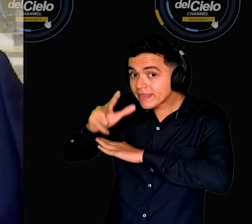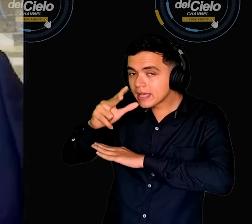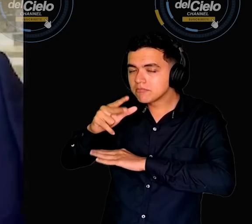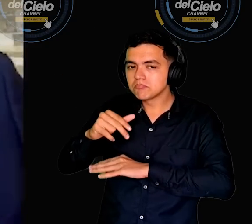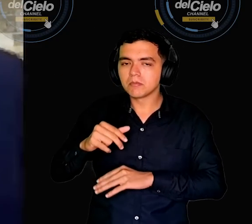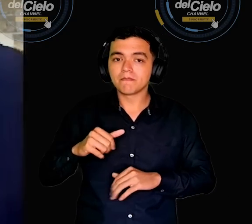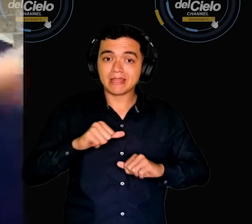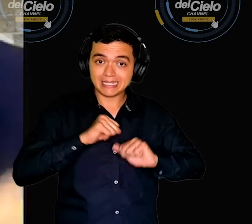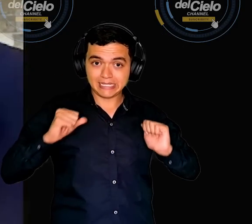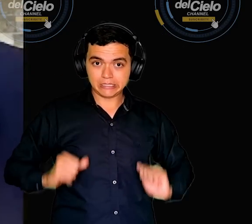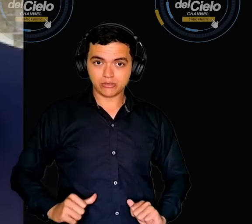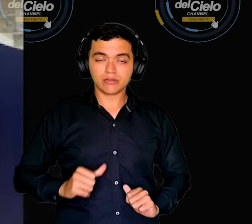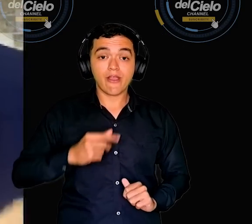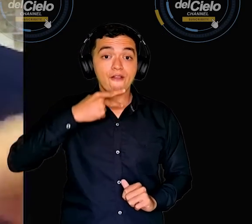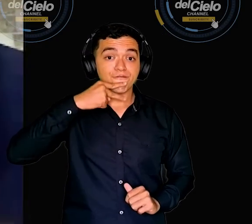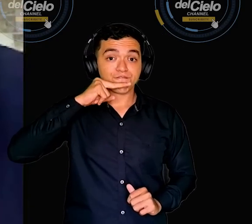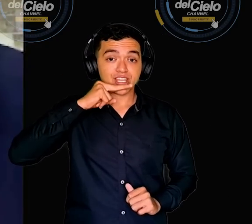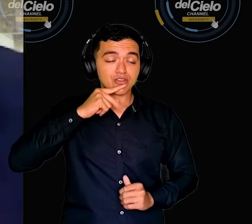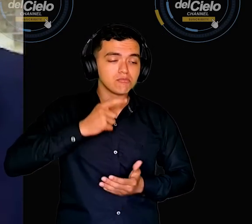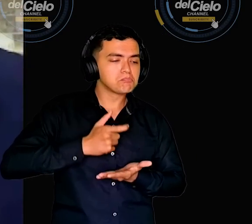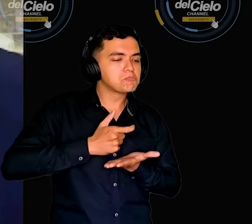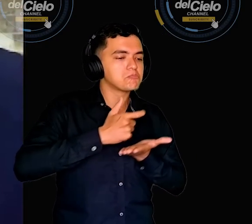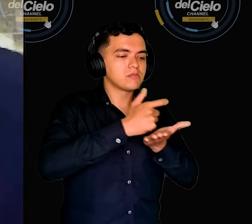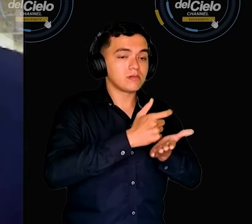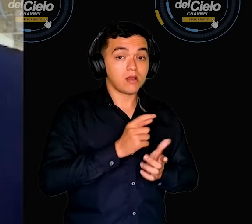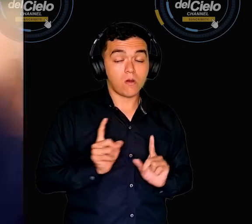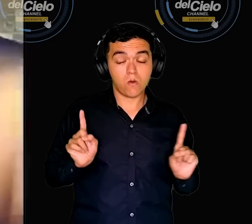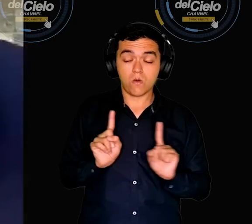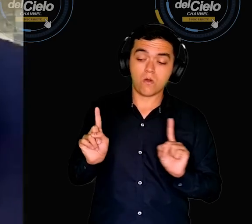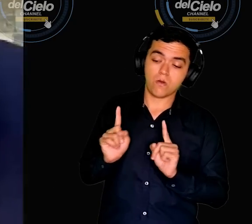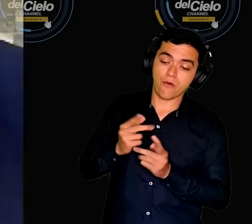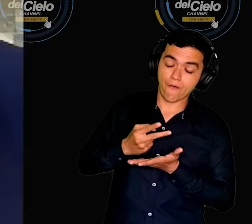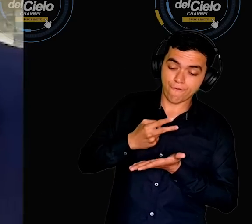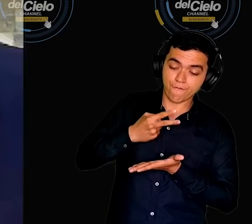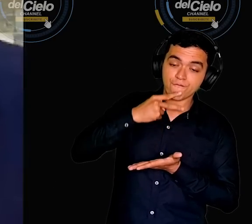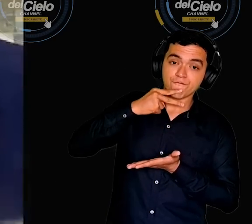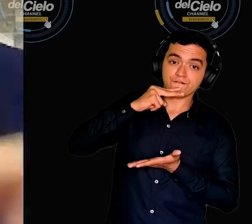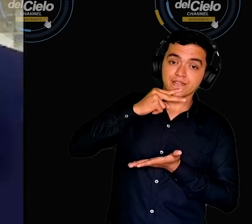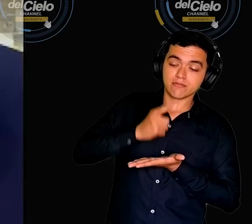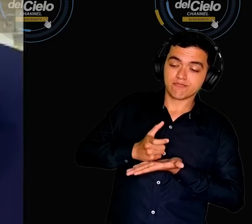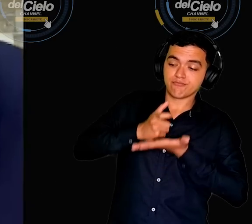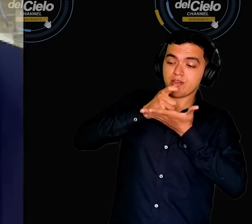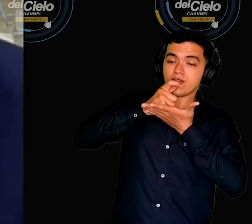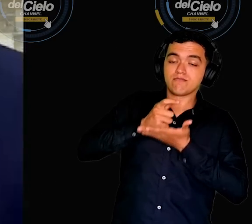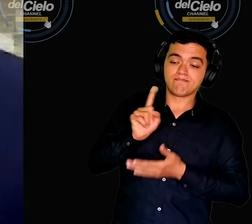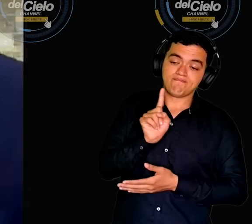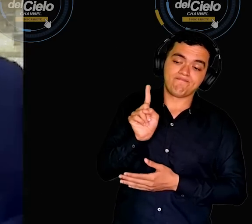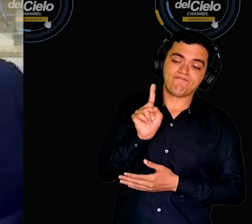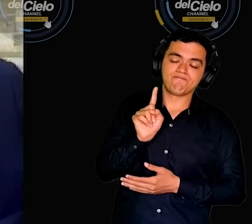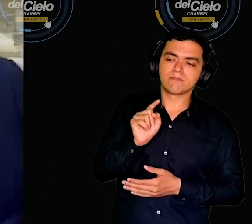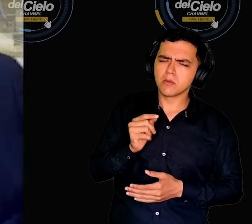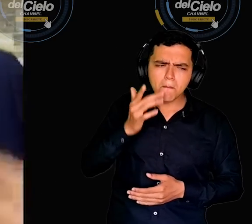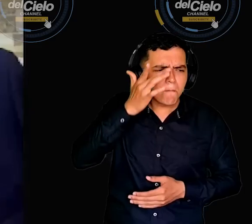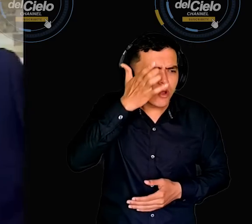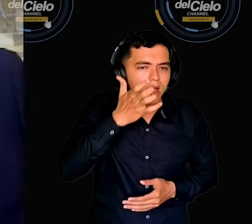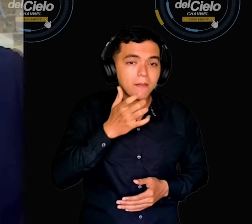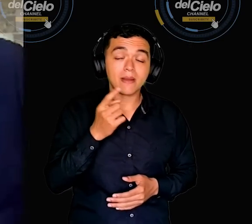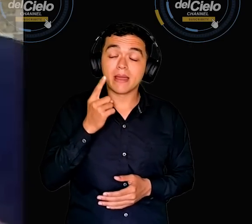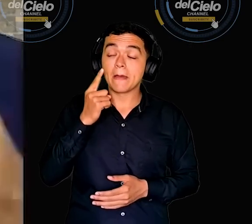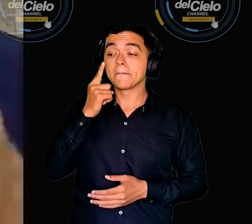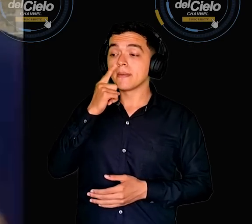necesario. Así que aquí hay una cadena de confianza, la confianza que su padre tiene en su